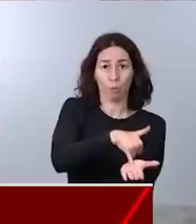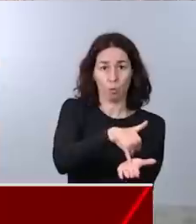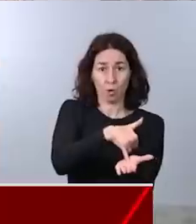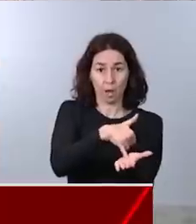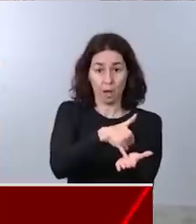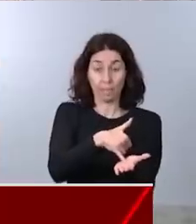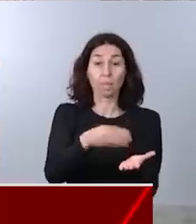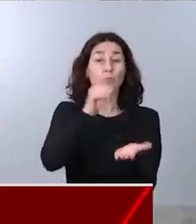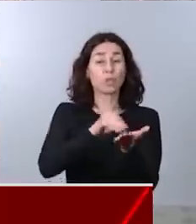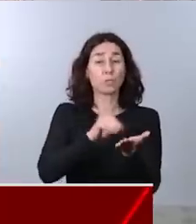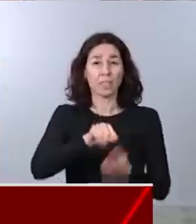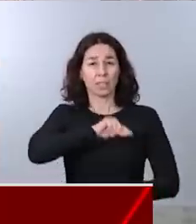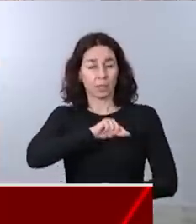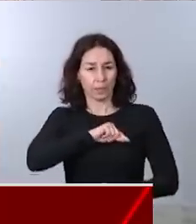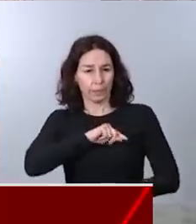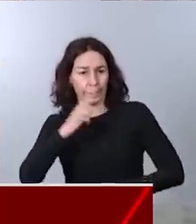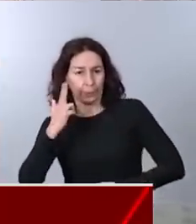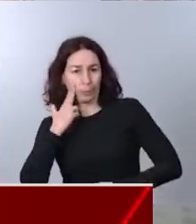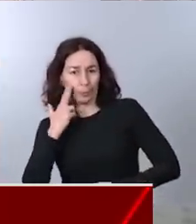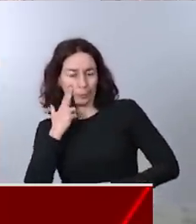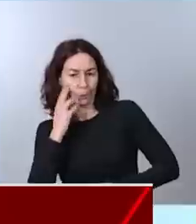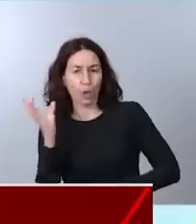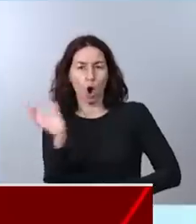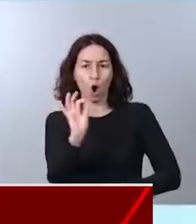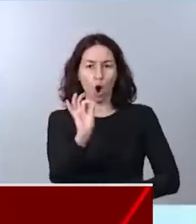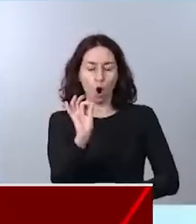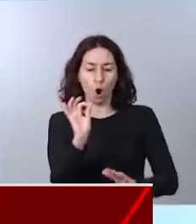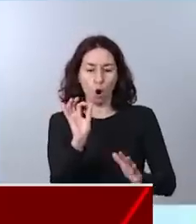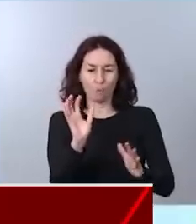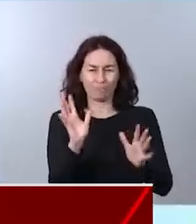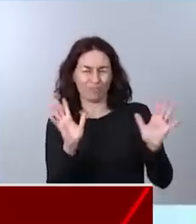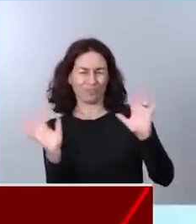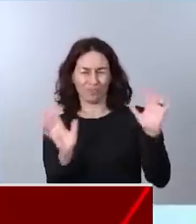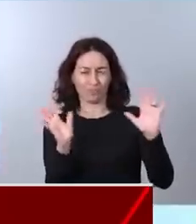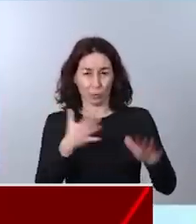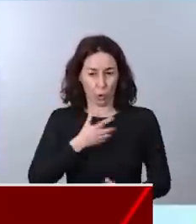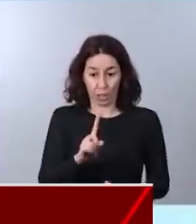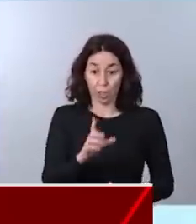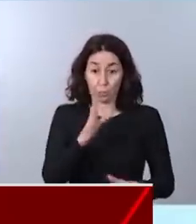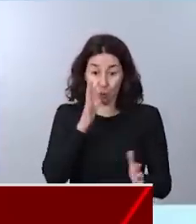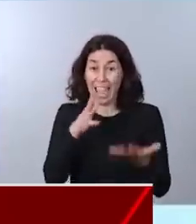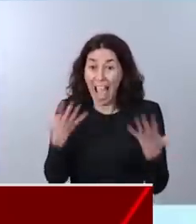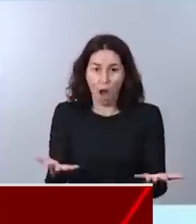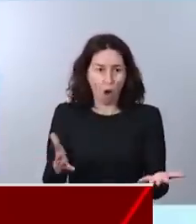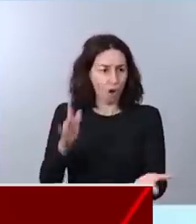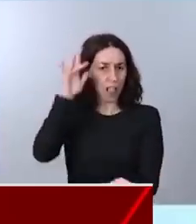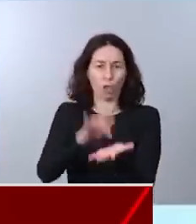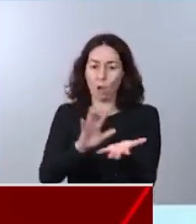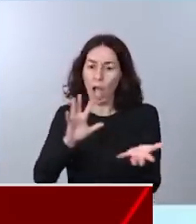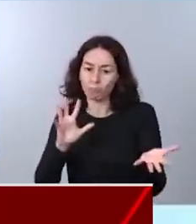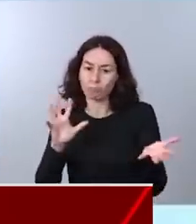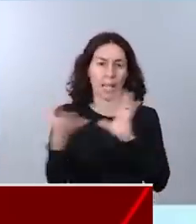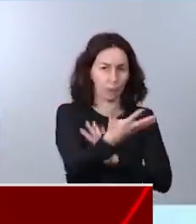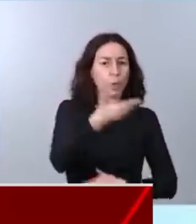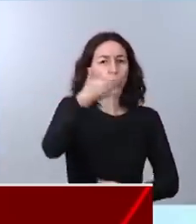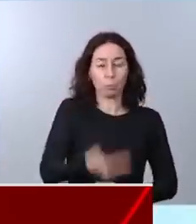señor al que me estoy refiriendo tiene algo contra mí, que me denuncie ante los tribunales. Ya. Porque hay que hablar en Roma